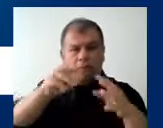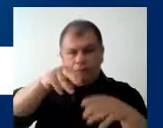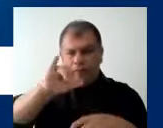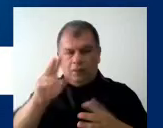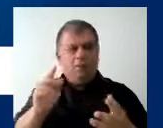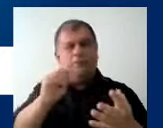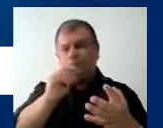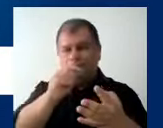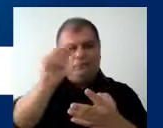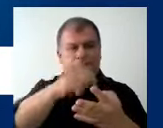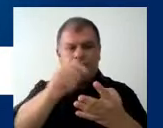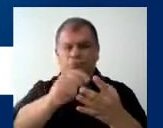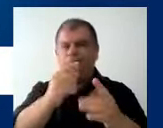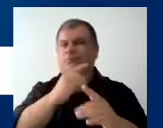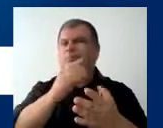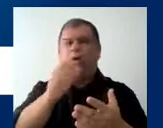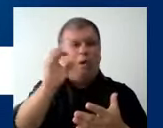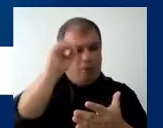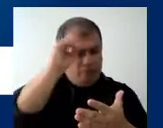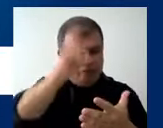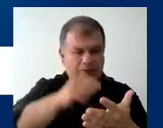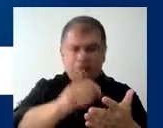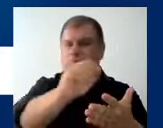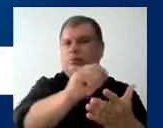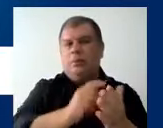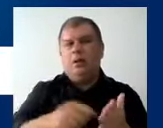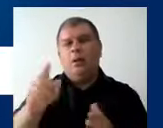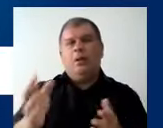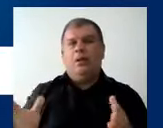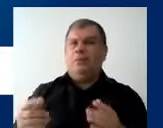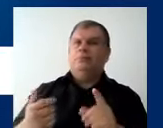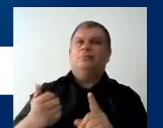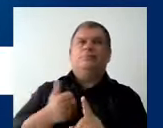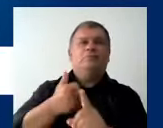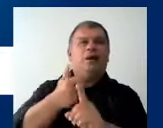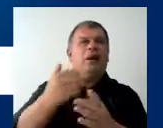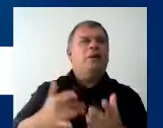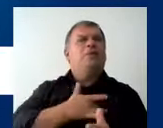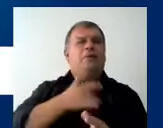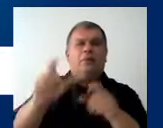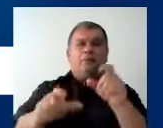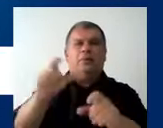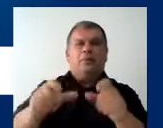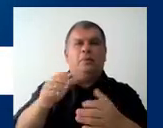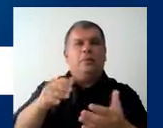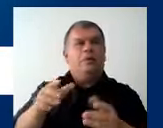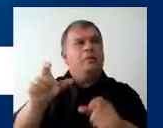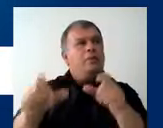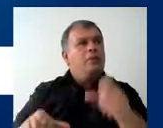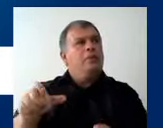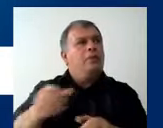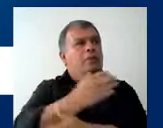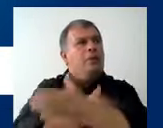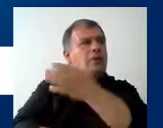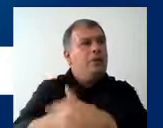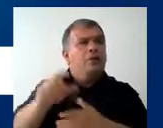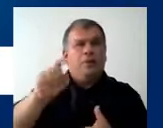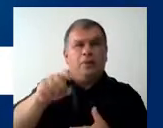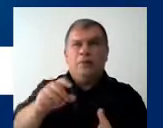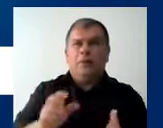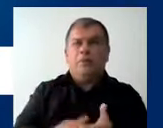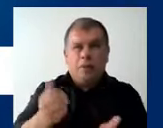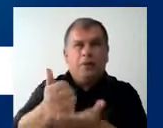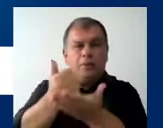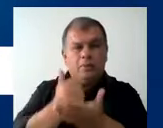el pedido de afiliación que realizan las personas, y esto termina afectando a personas con discapacidad que necesitan de una